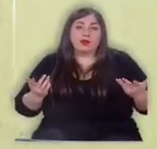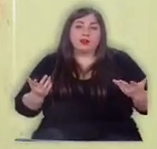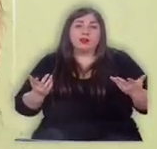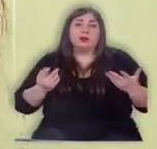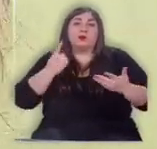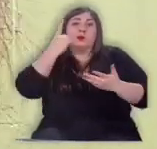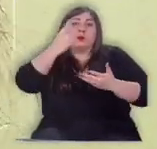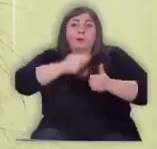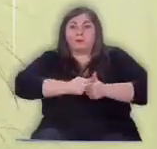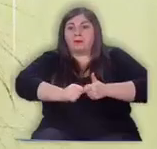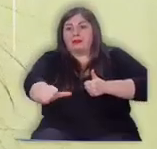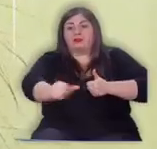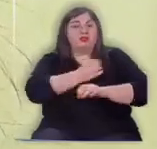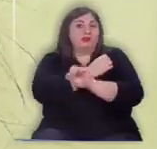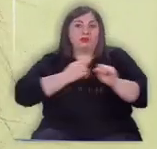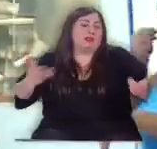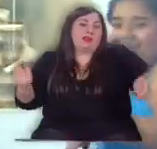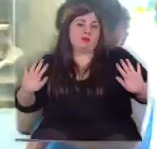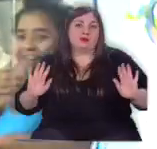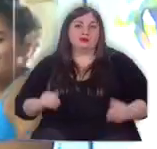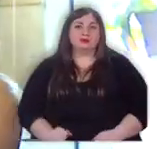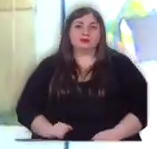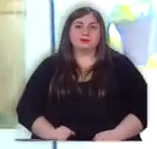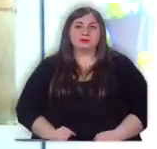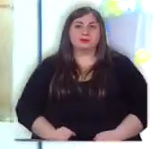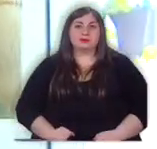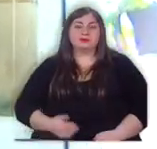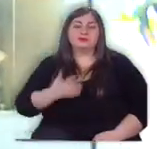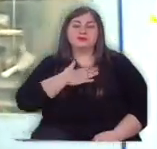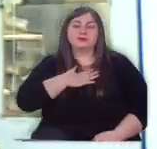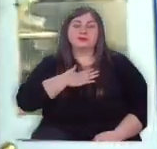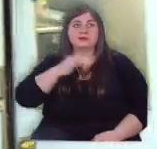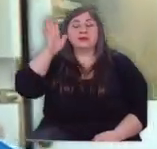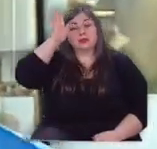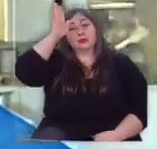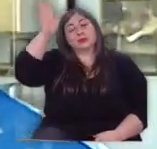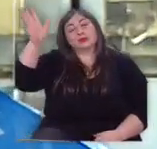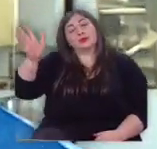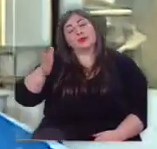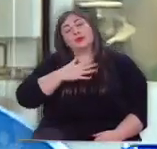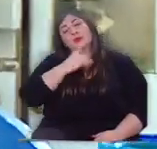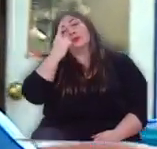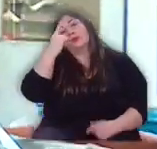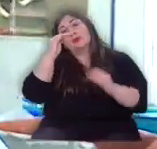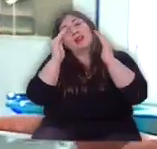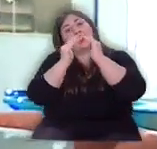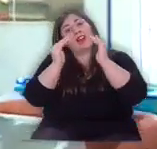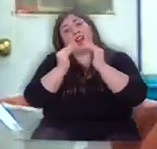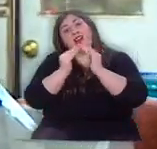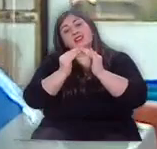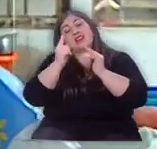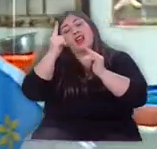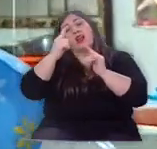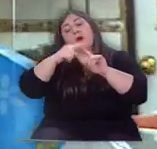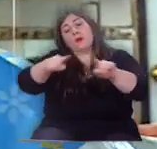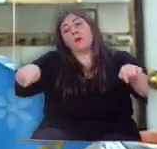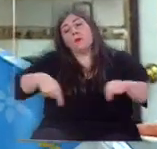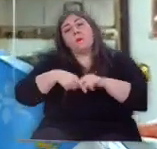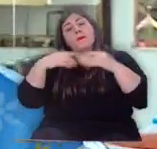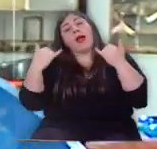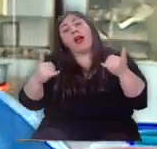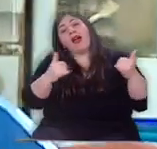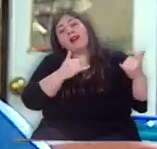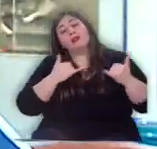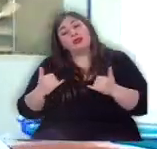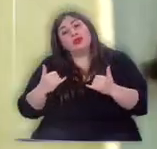suponte, de un metro de distancia. No podemos. Mi ilusión mía es tener una casa, tener un patio,